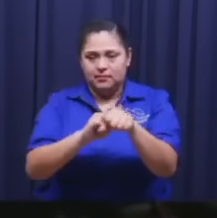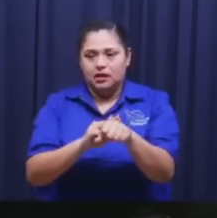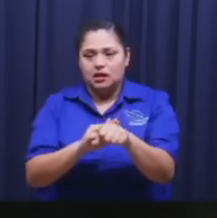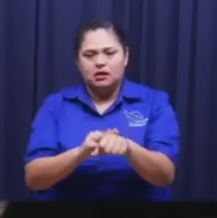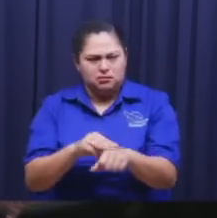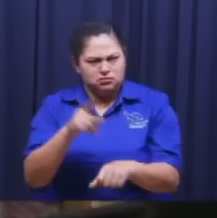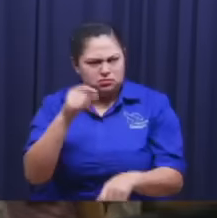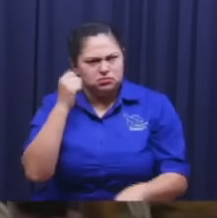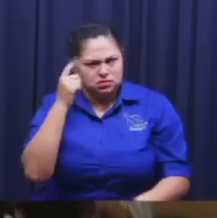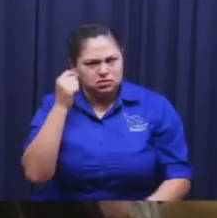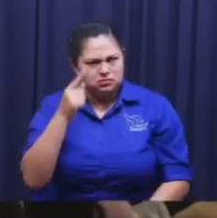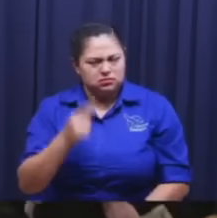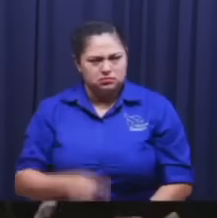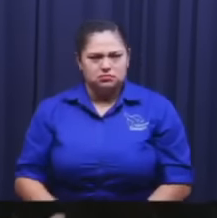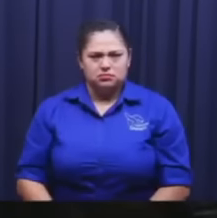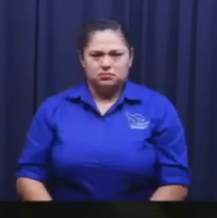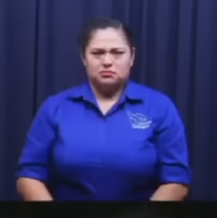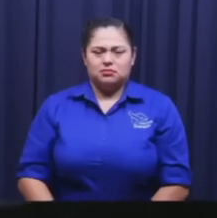¿Sí me voy a entender?